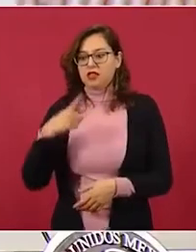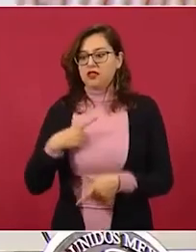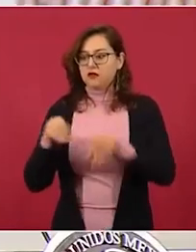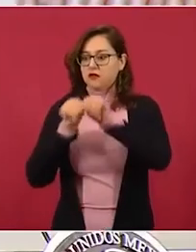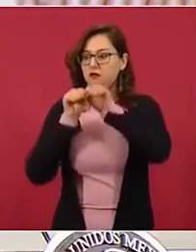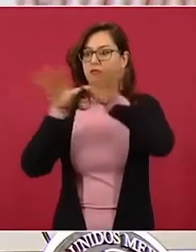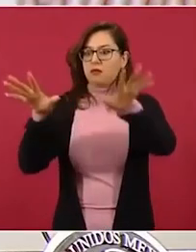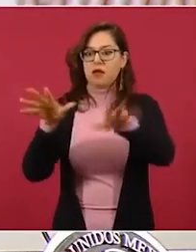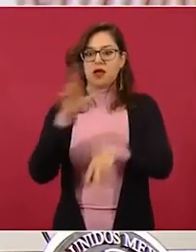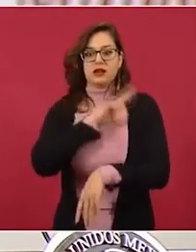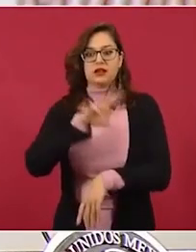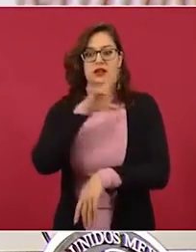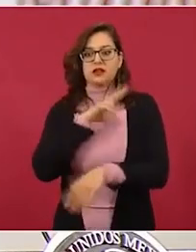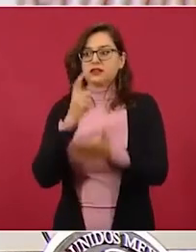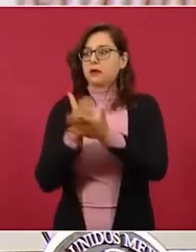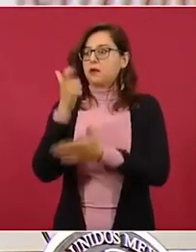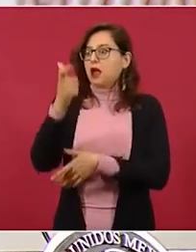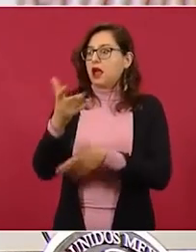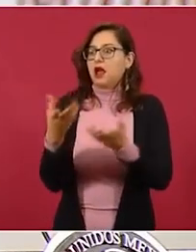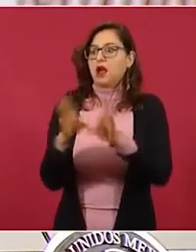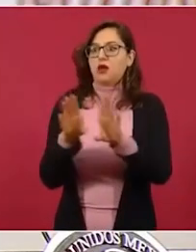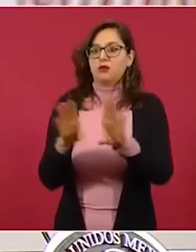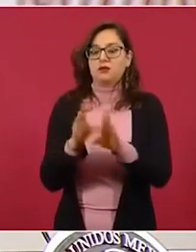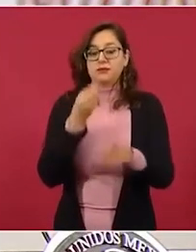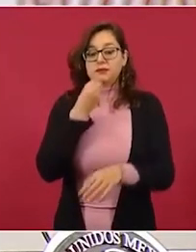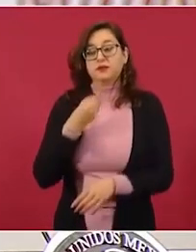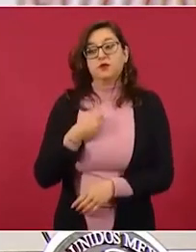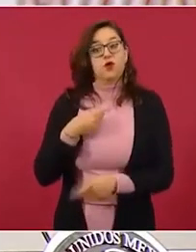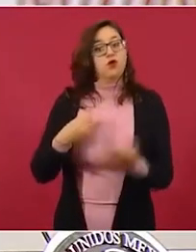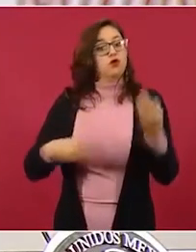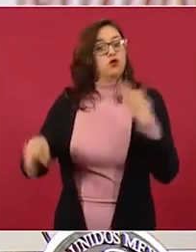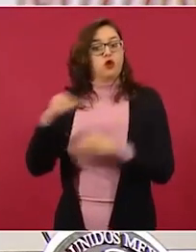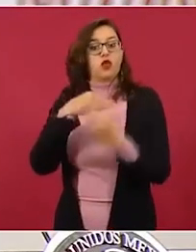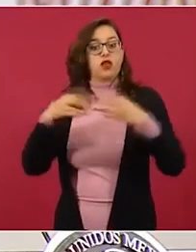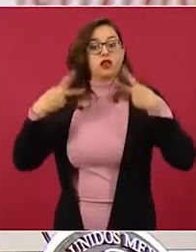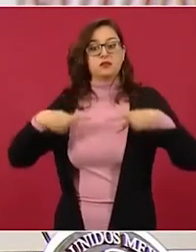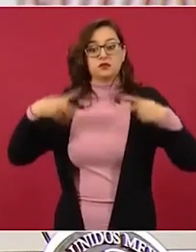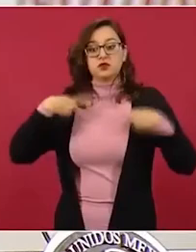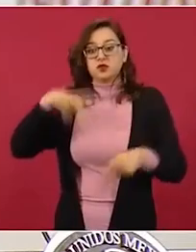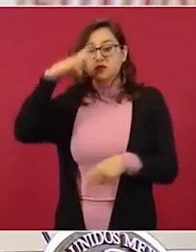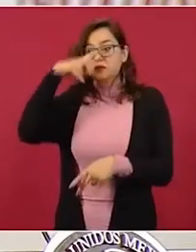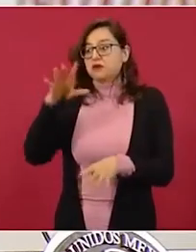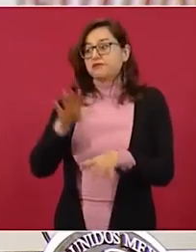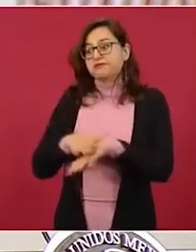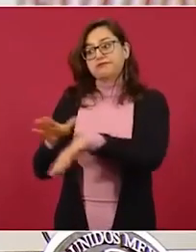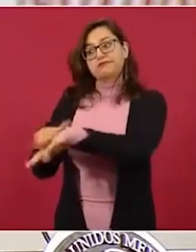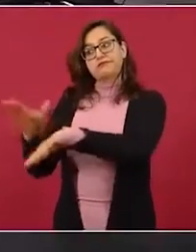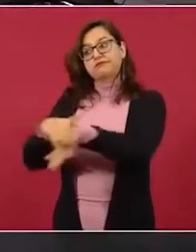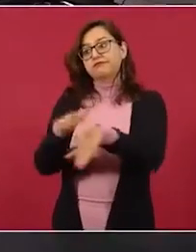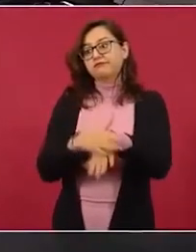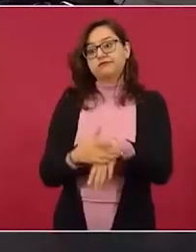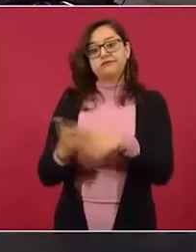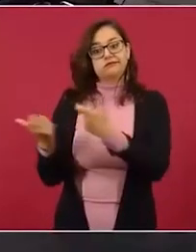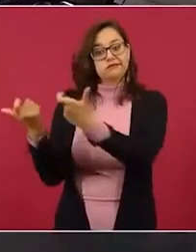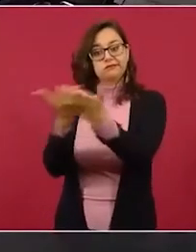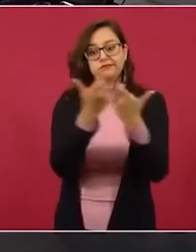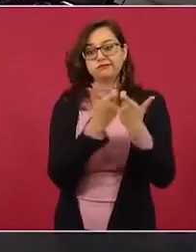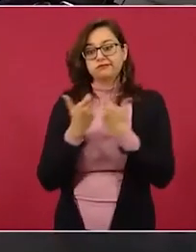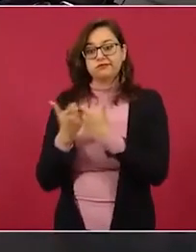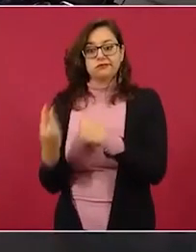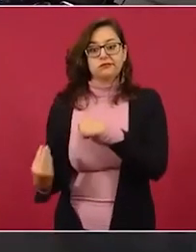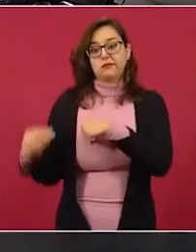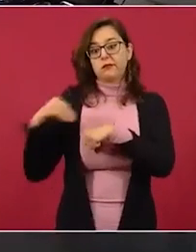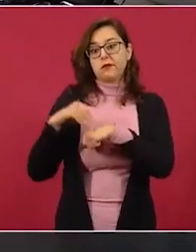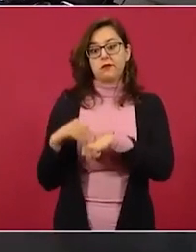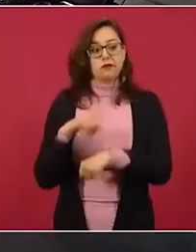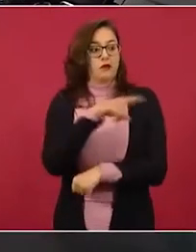beneficio no es ni siquiera un subsidio del Estado, es un subsidio que damos todos los mexicanos por no pagar el transporte. No está